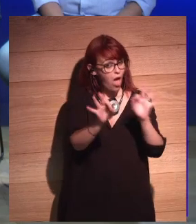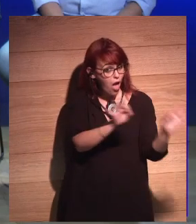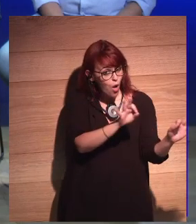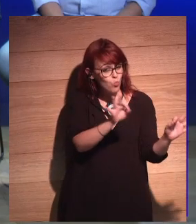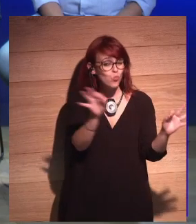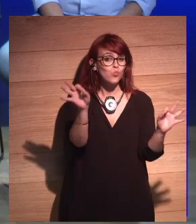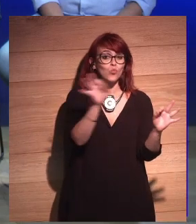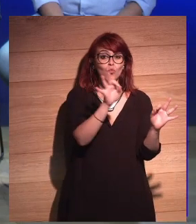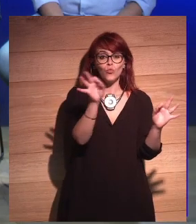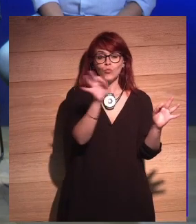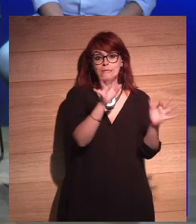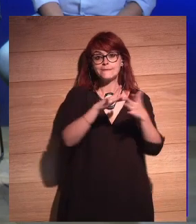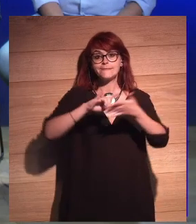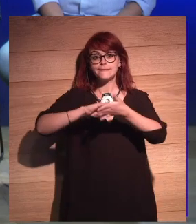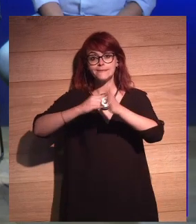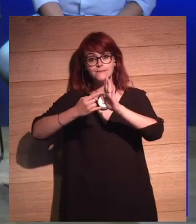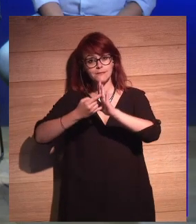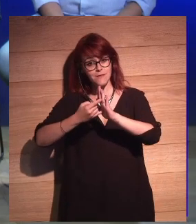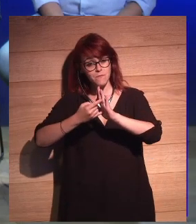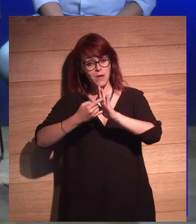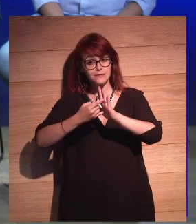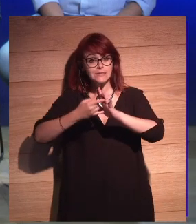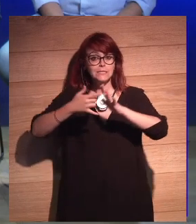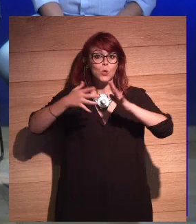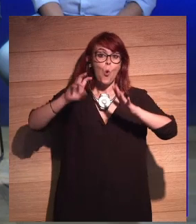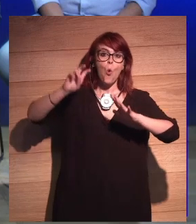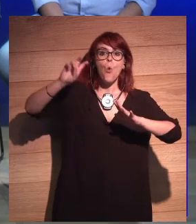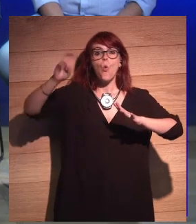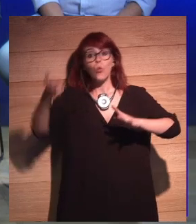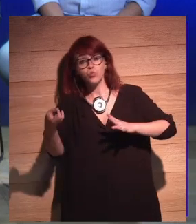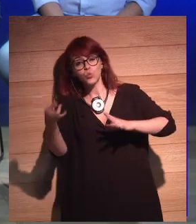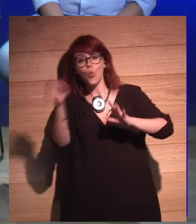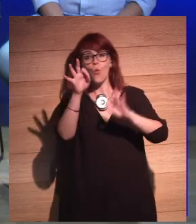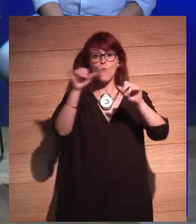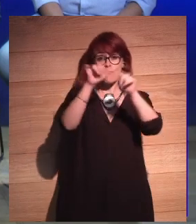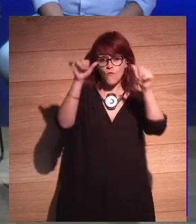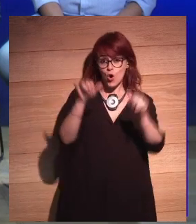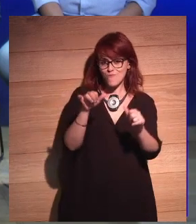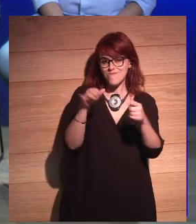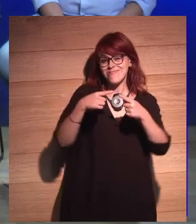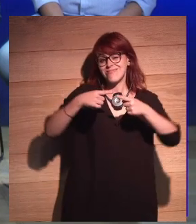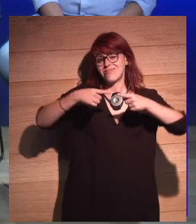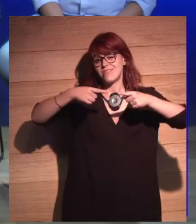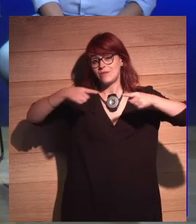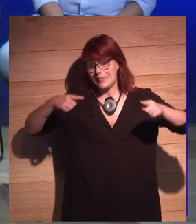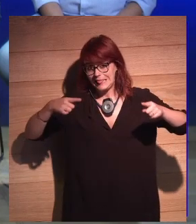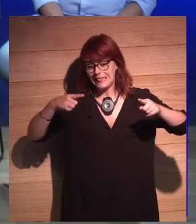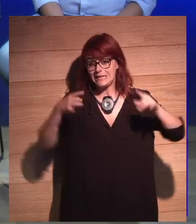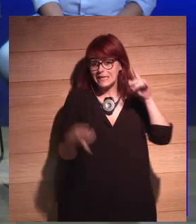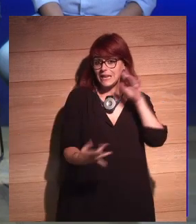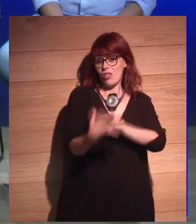u otros sistemas u otras formas de enfocar, por